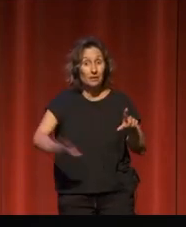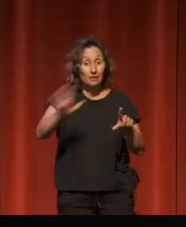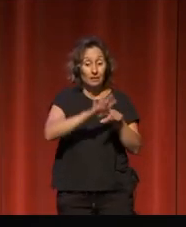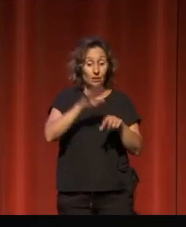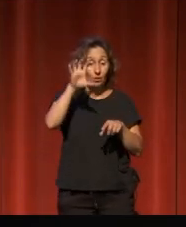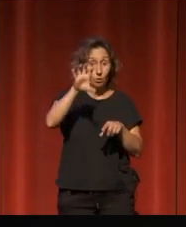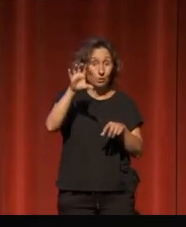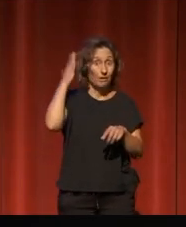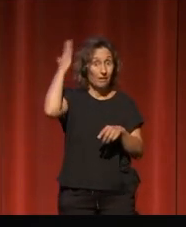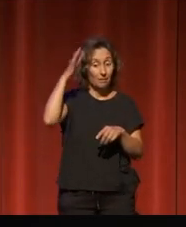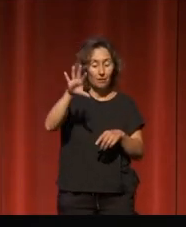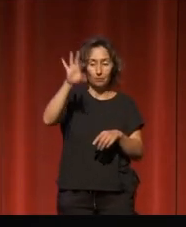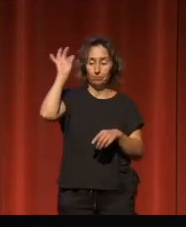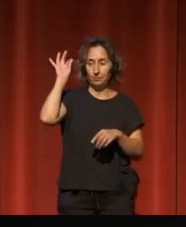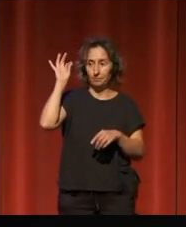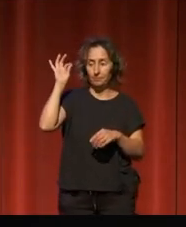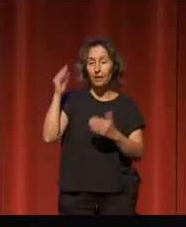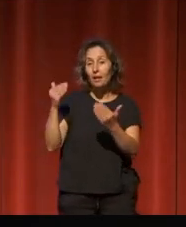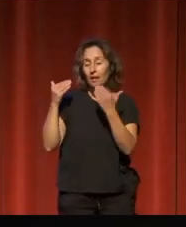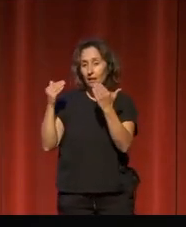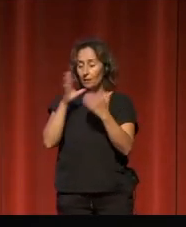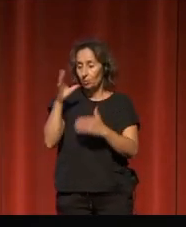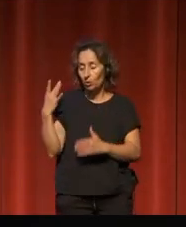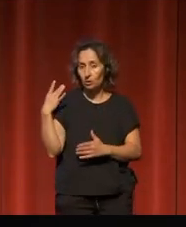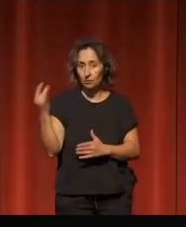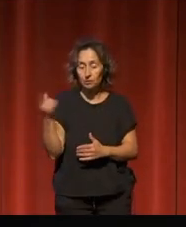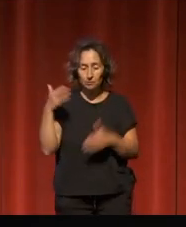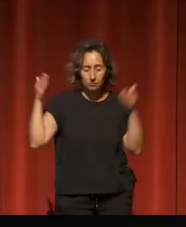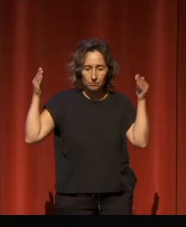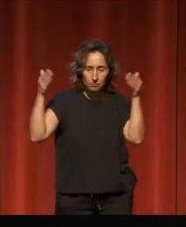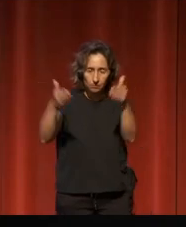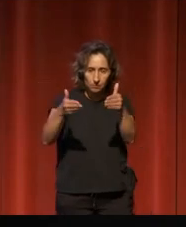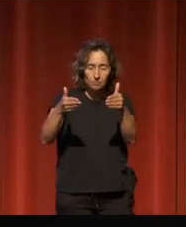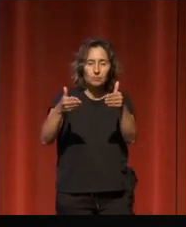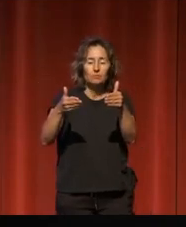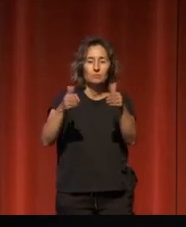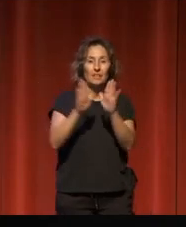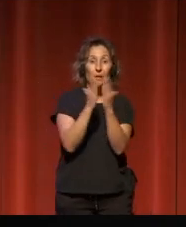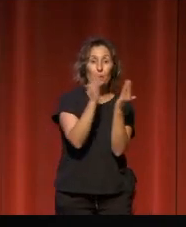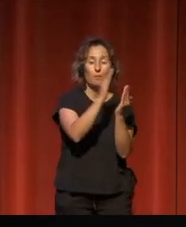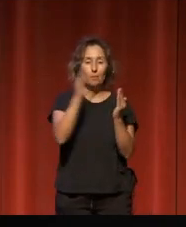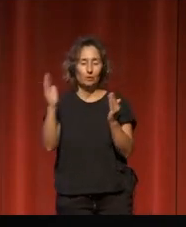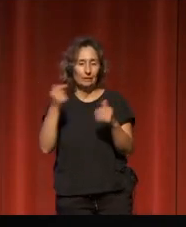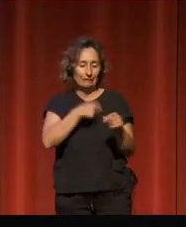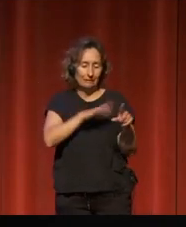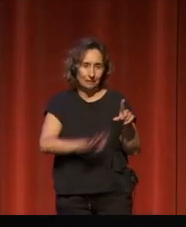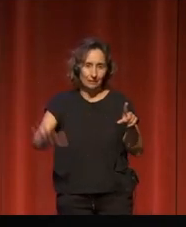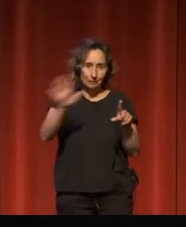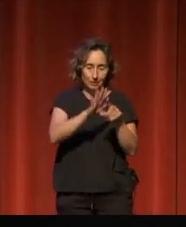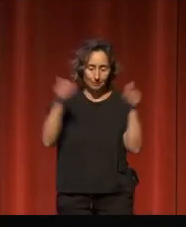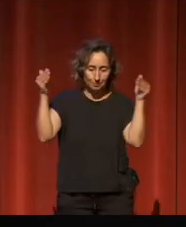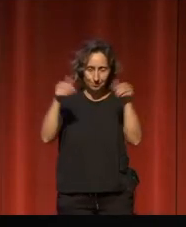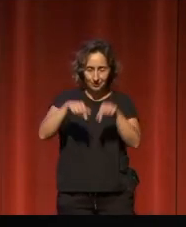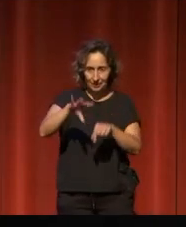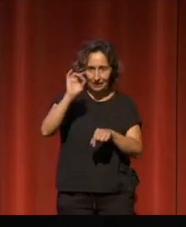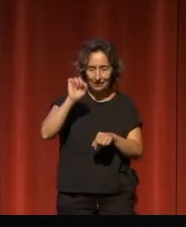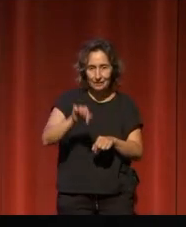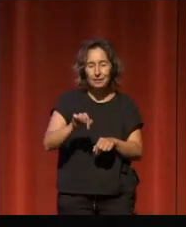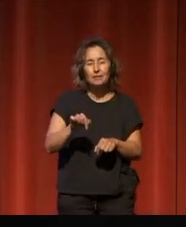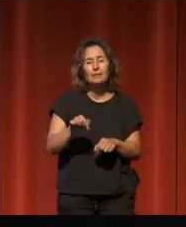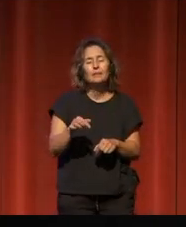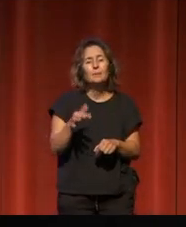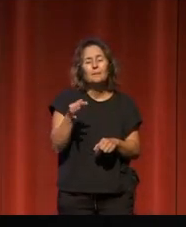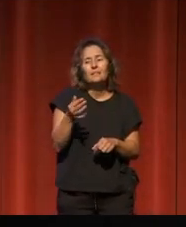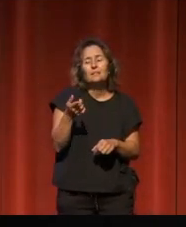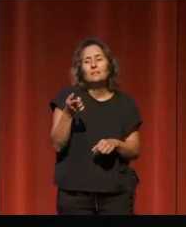nuestra comunidad para ser estos días el foco del debate del ámbito de las bibliotecas en este país y como siempre nuestra disposición a